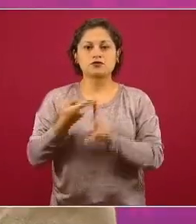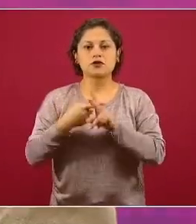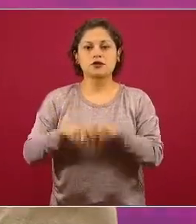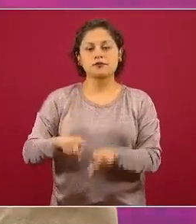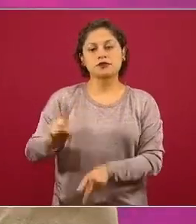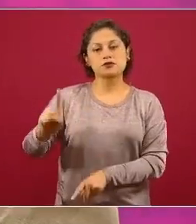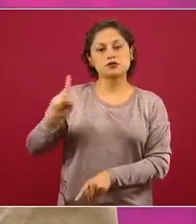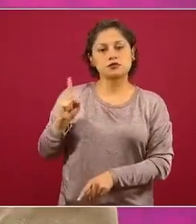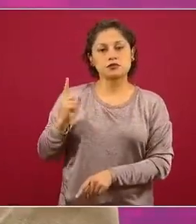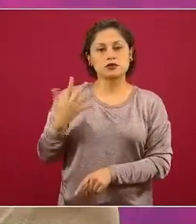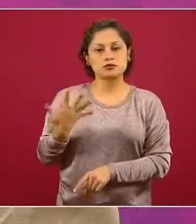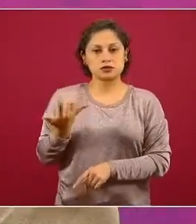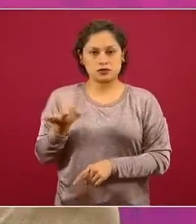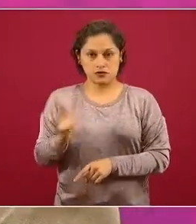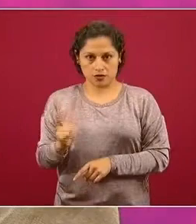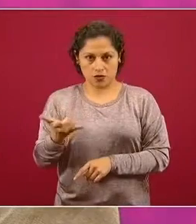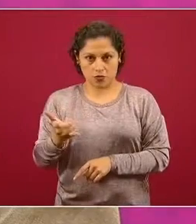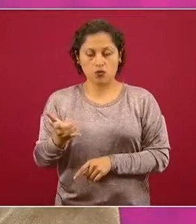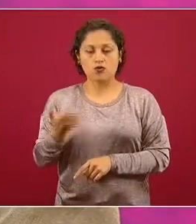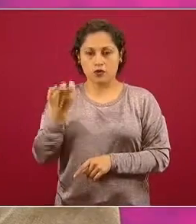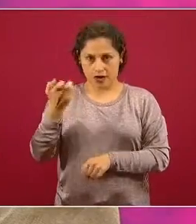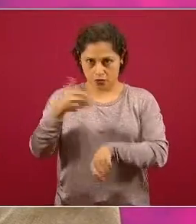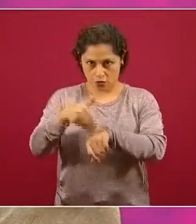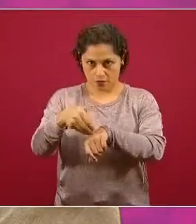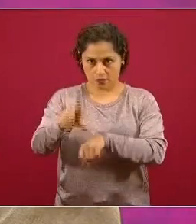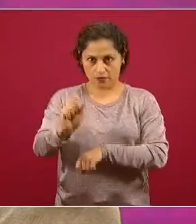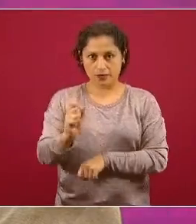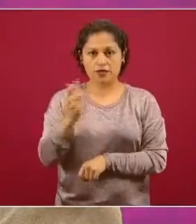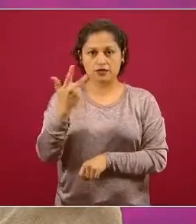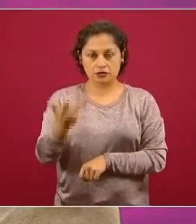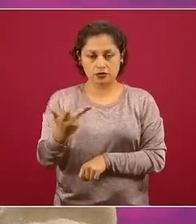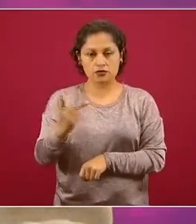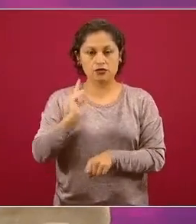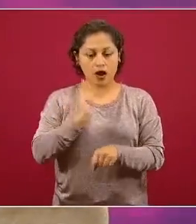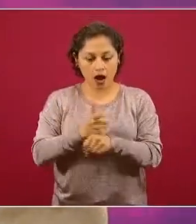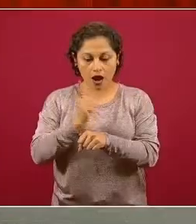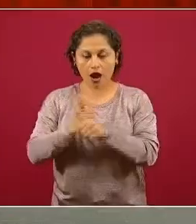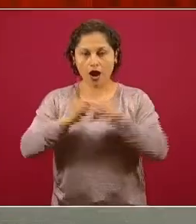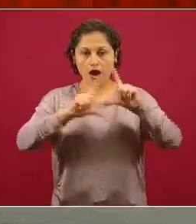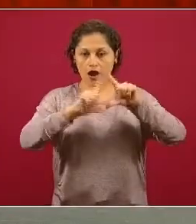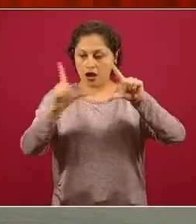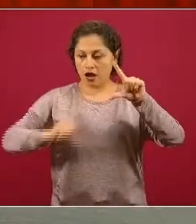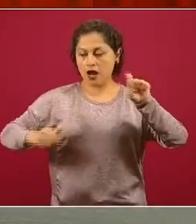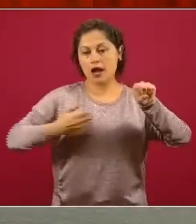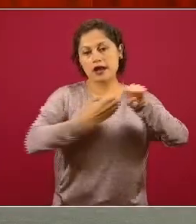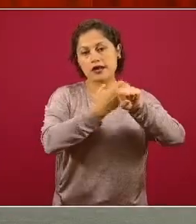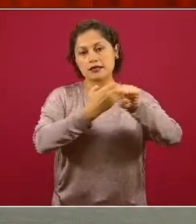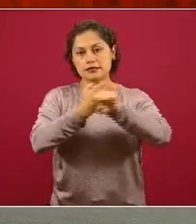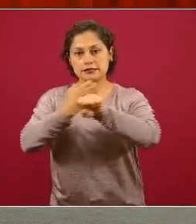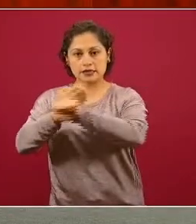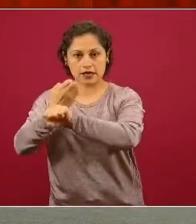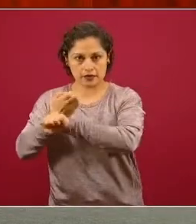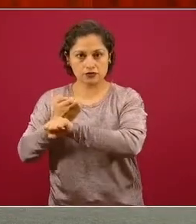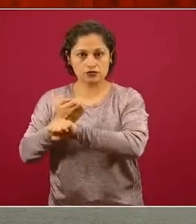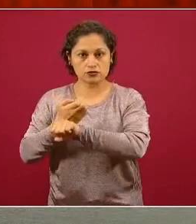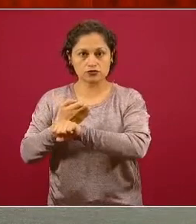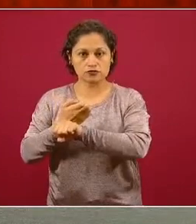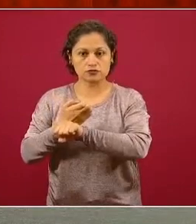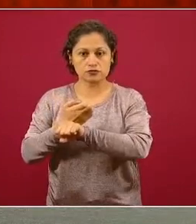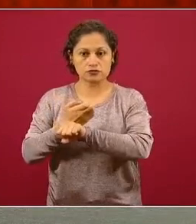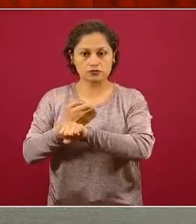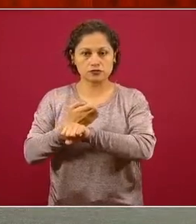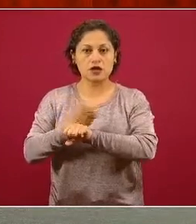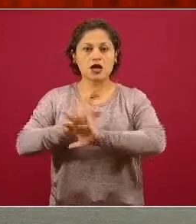domingo 5 de julio, tenemos que algunos estados, de manera esperable, han